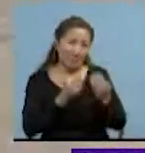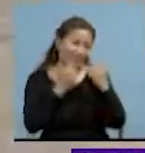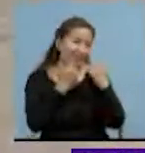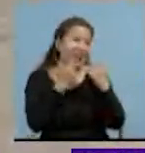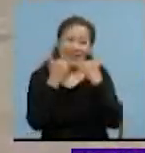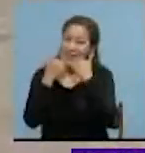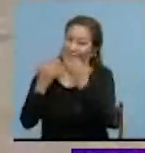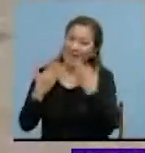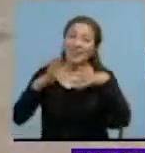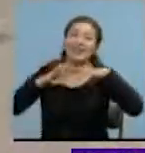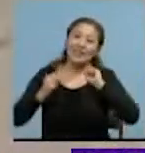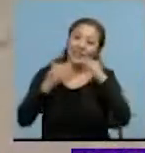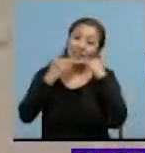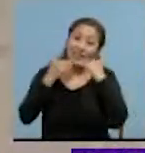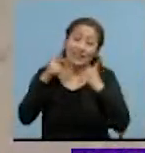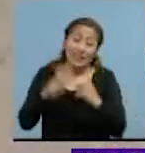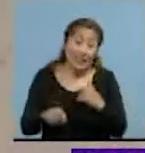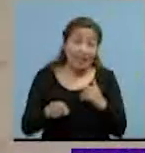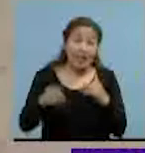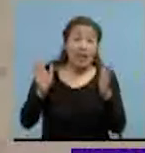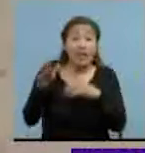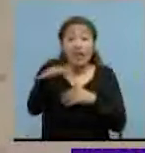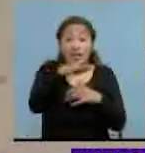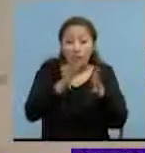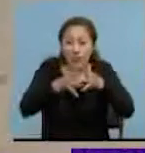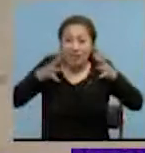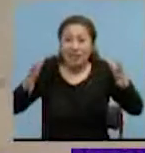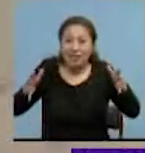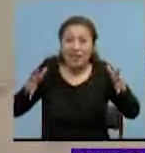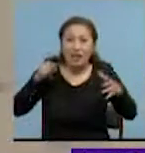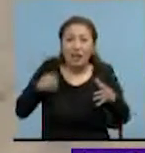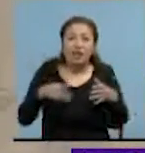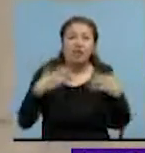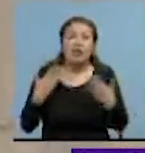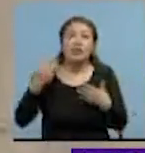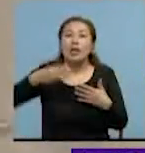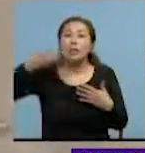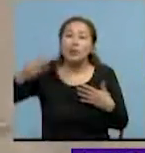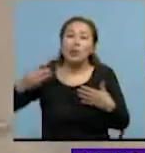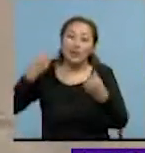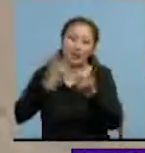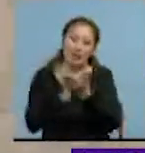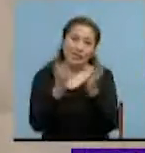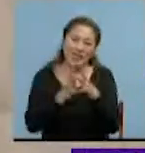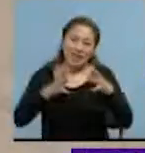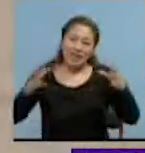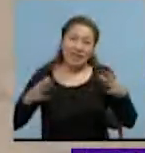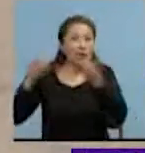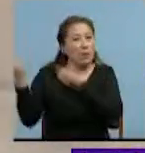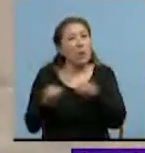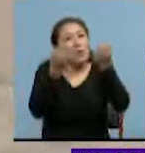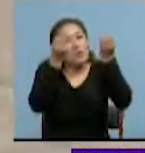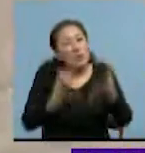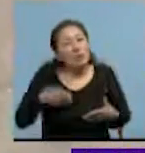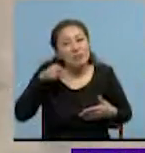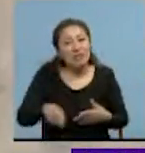muchísimas gracias secretario, le agradecemos este evento tan grande que se está haciendo acá y que Purmamarca por supuesto siga creciendo. Sean bienvenidos ustedes por